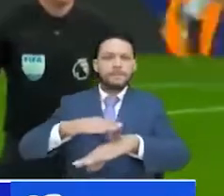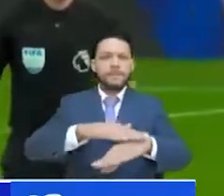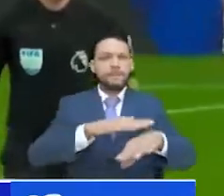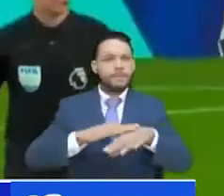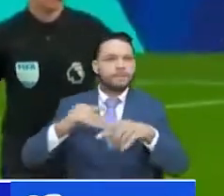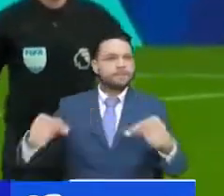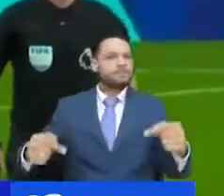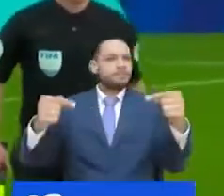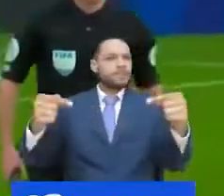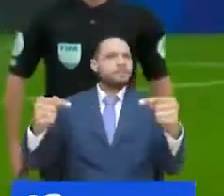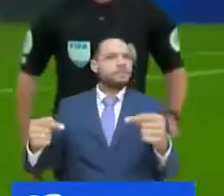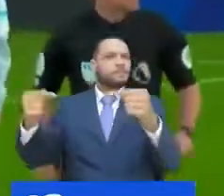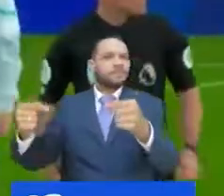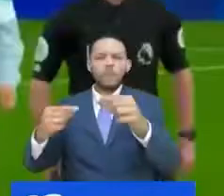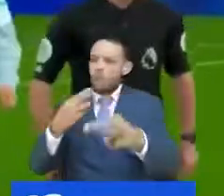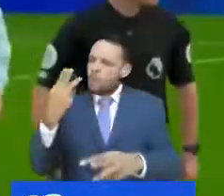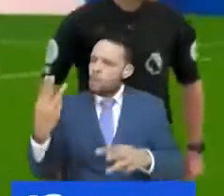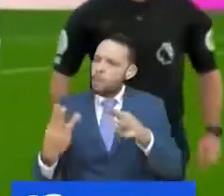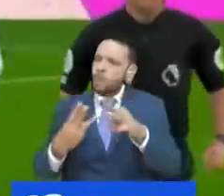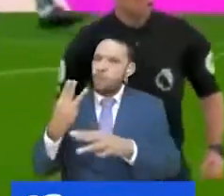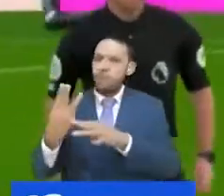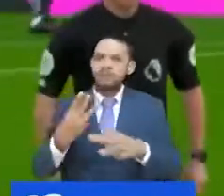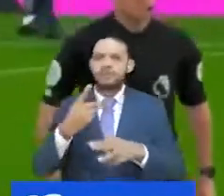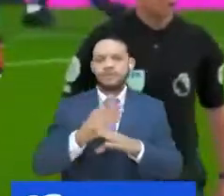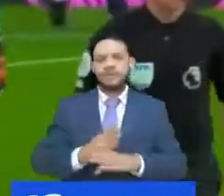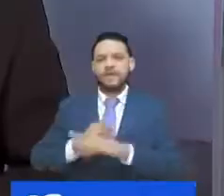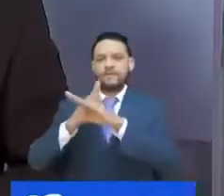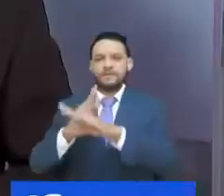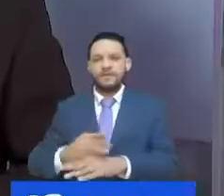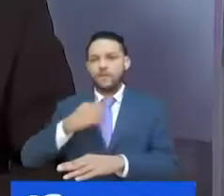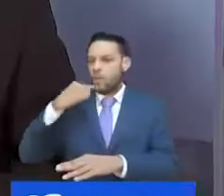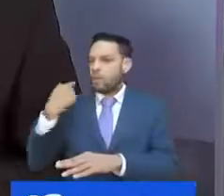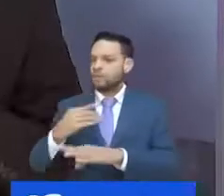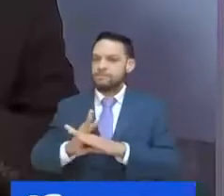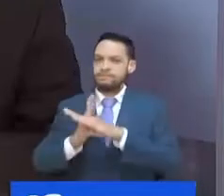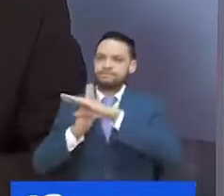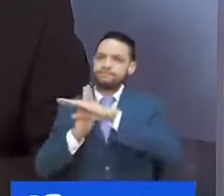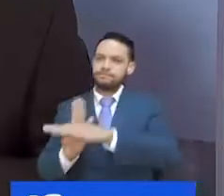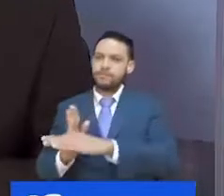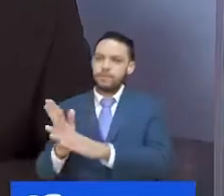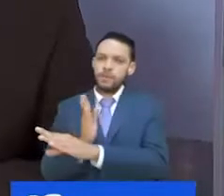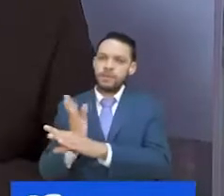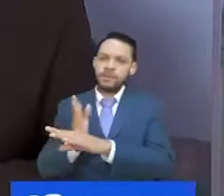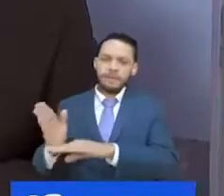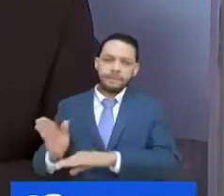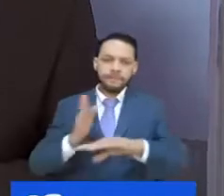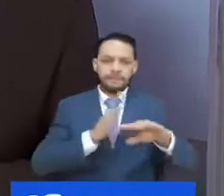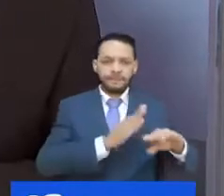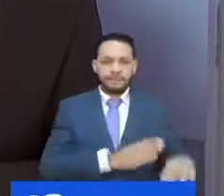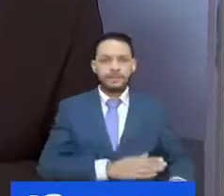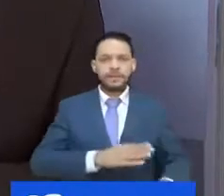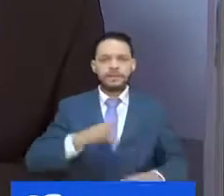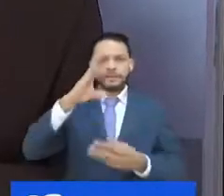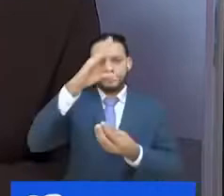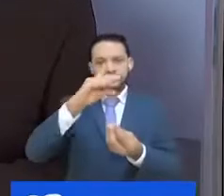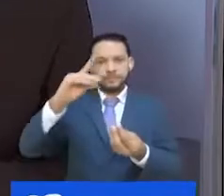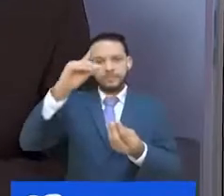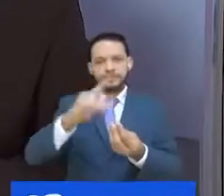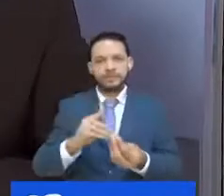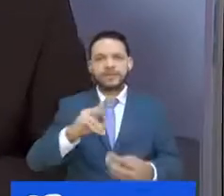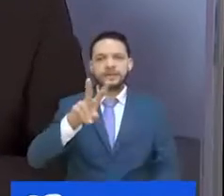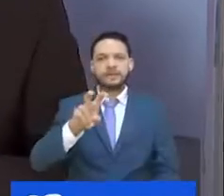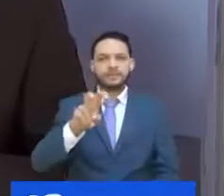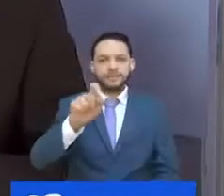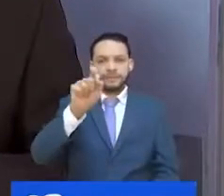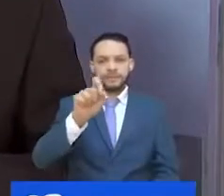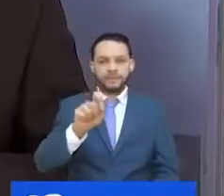choque, en las que el deporte mundial no es ajeno a la crisis. Mañana Deportes Quindío ante Llaneros, 7:40 de la noche en el Centenario